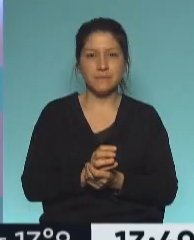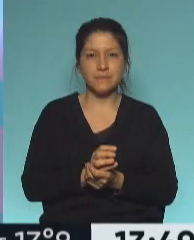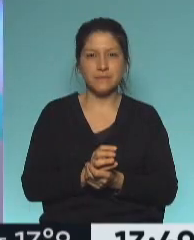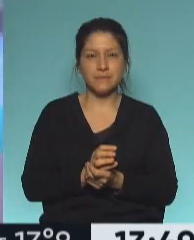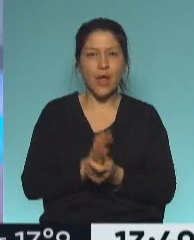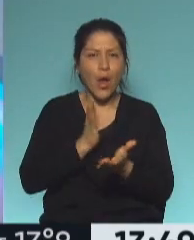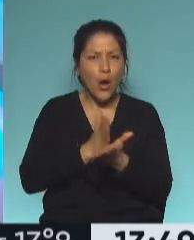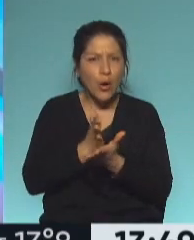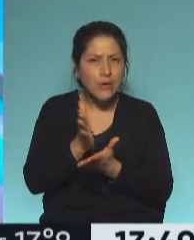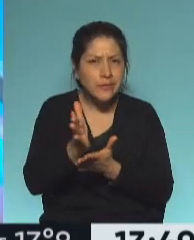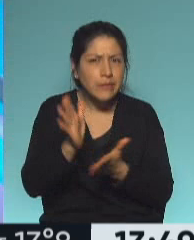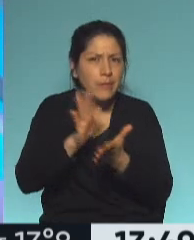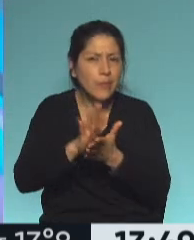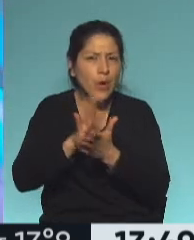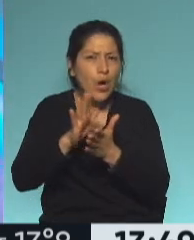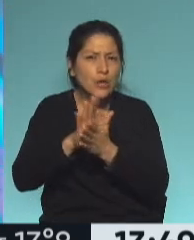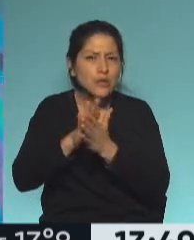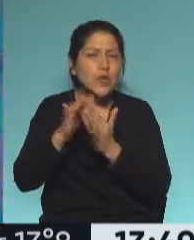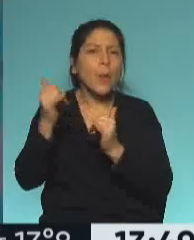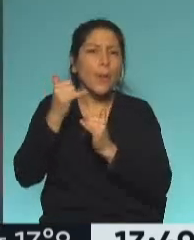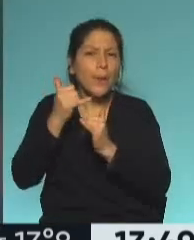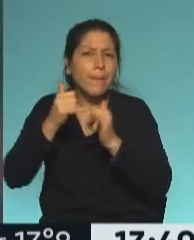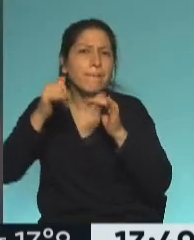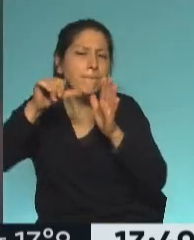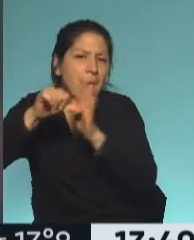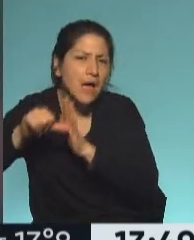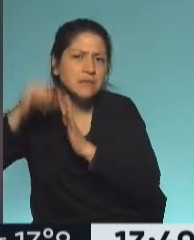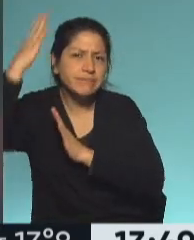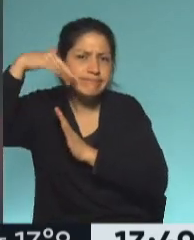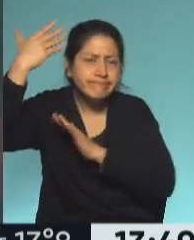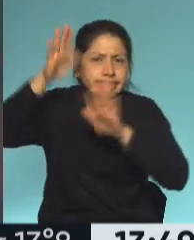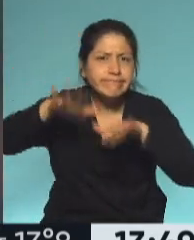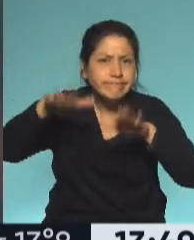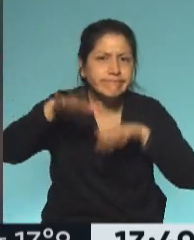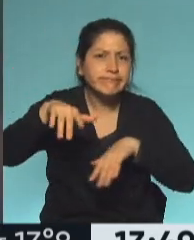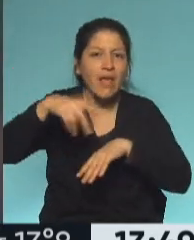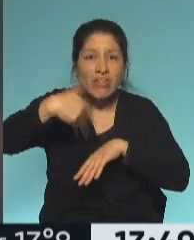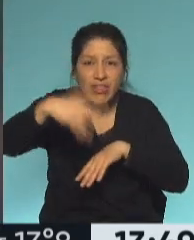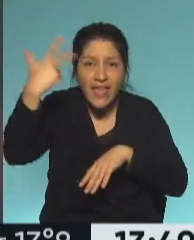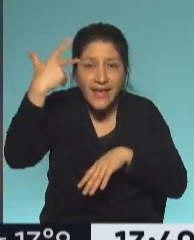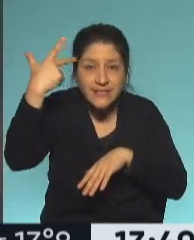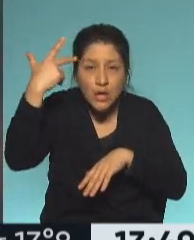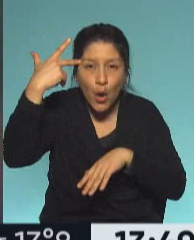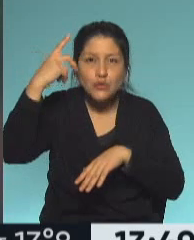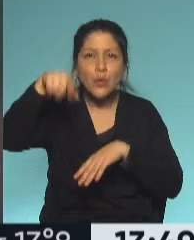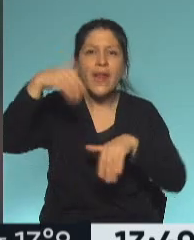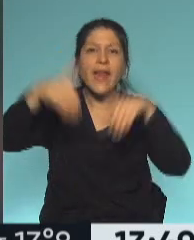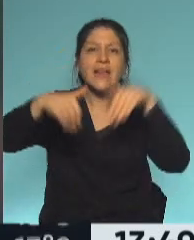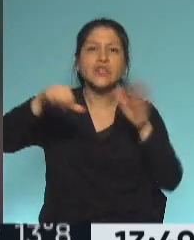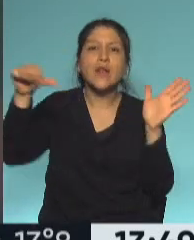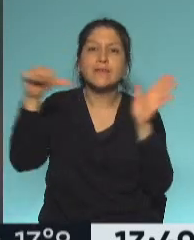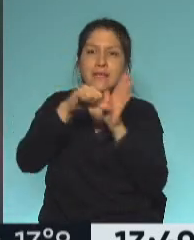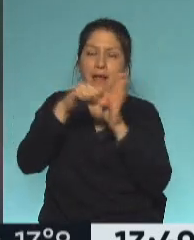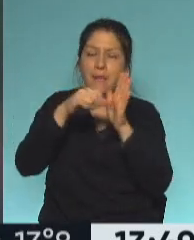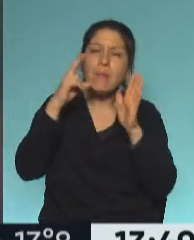Seguimos hablando de Medio Oriente porque el 18 de junio hay elecciones en la República Islámica de Irán. Vamos a ver un informe y